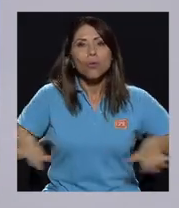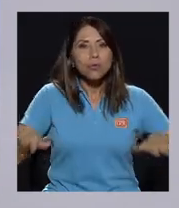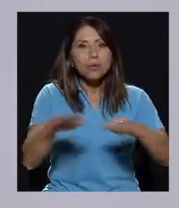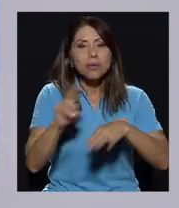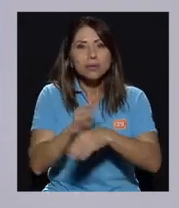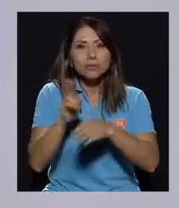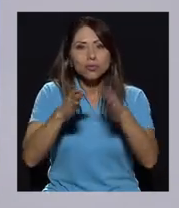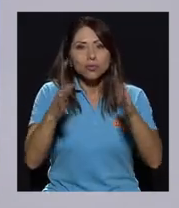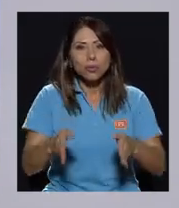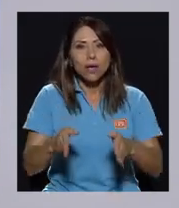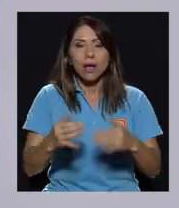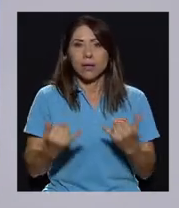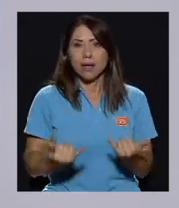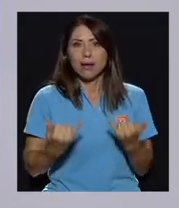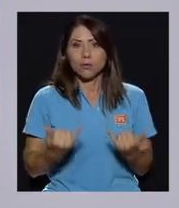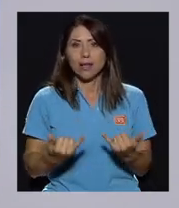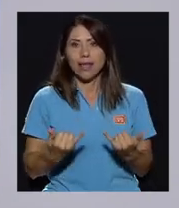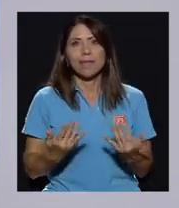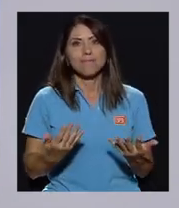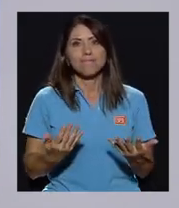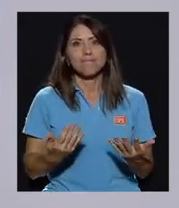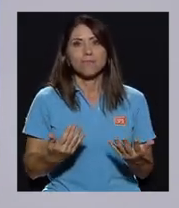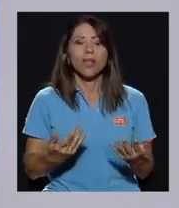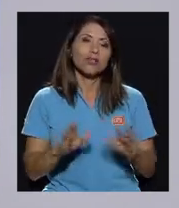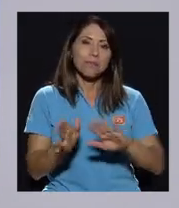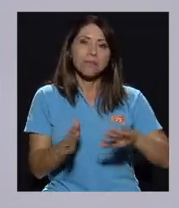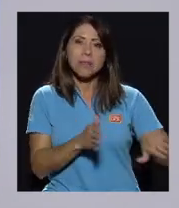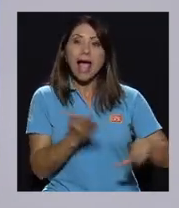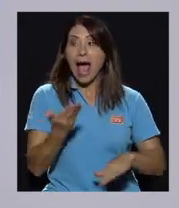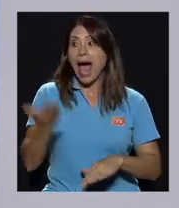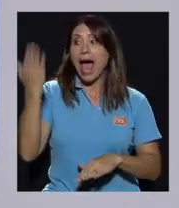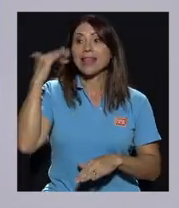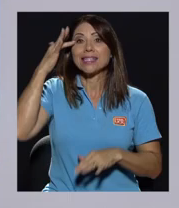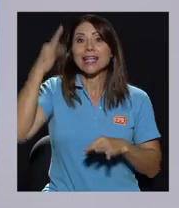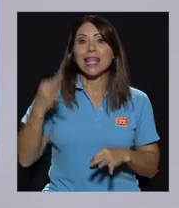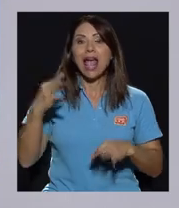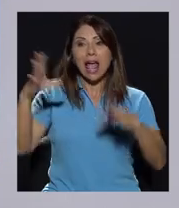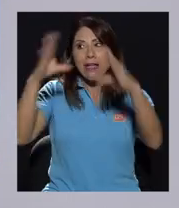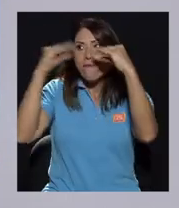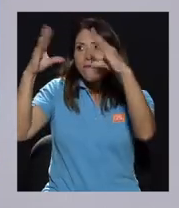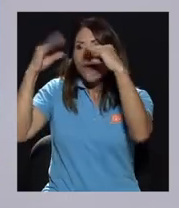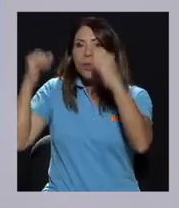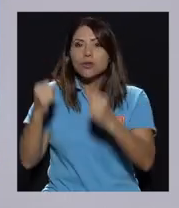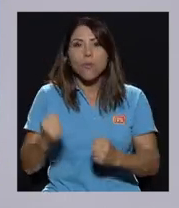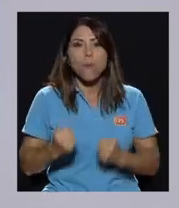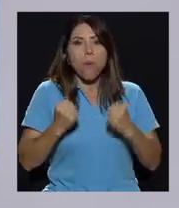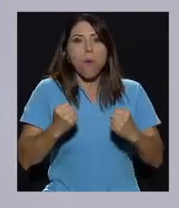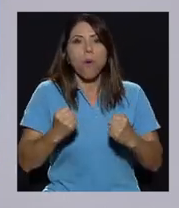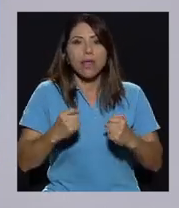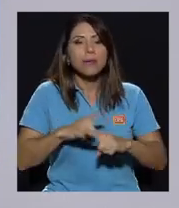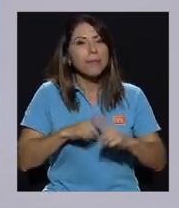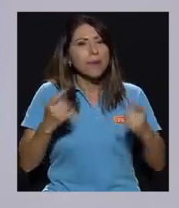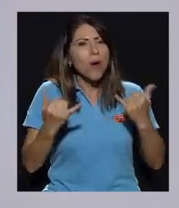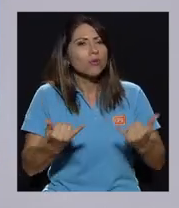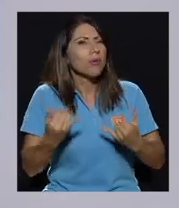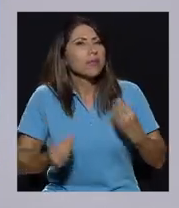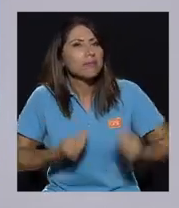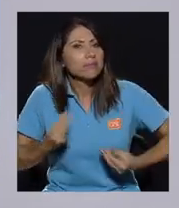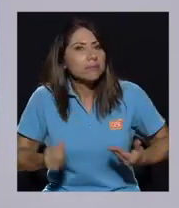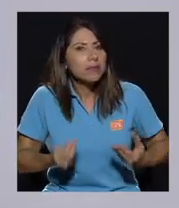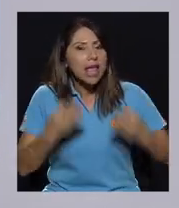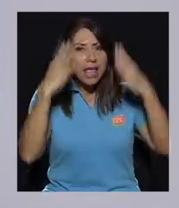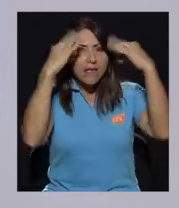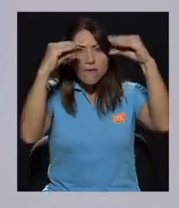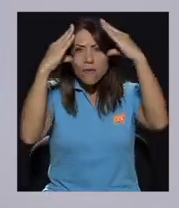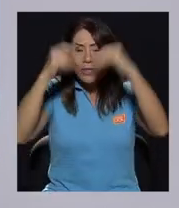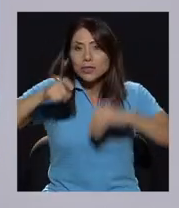usuarios y en la actualidad antes se creía que la información era poder pero en la actualidad lo que tenemos es que la